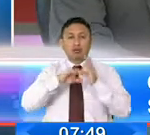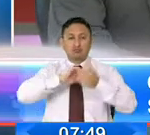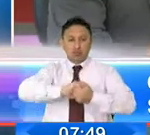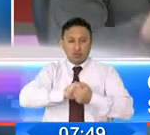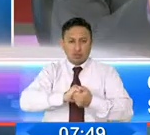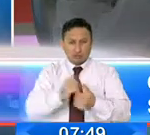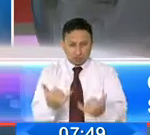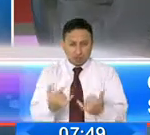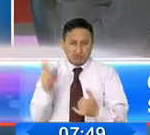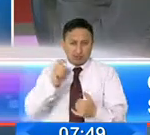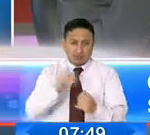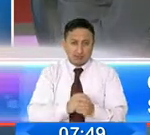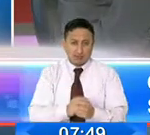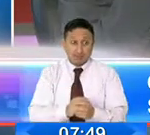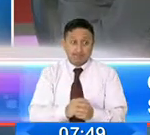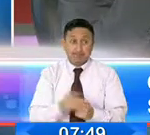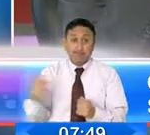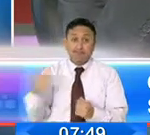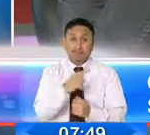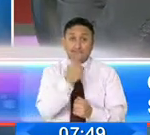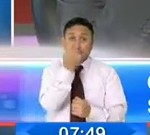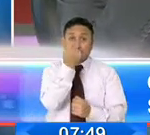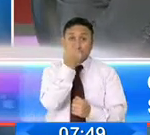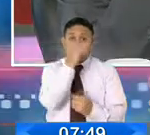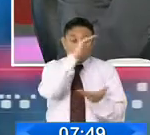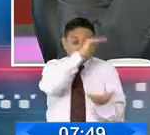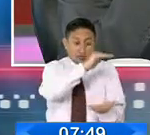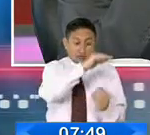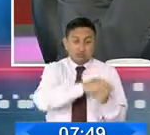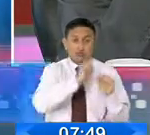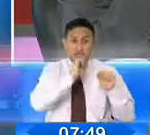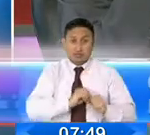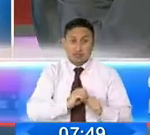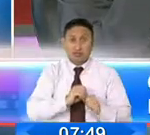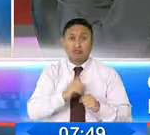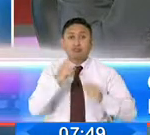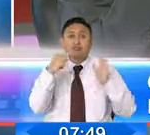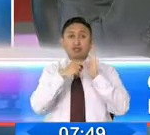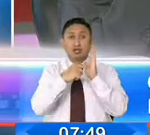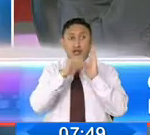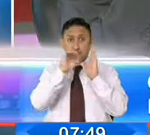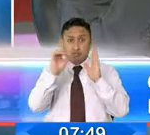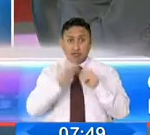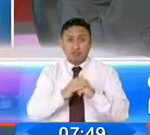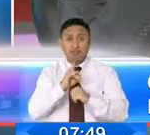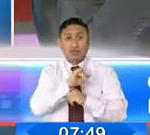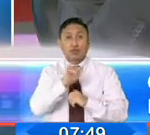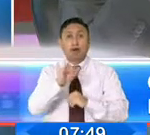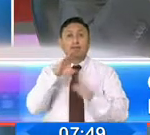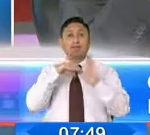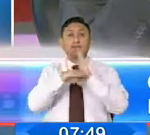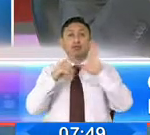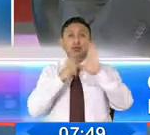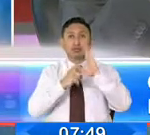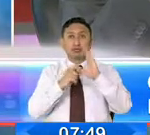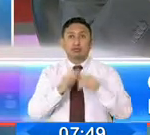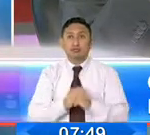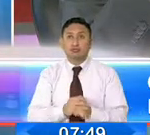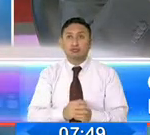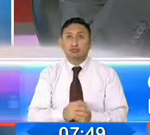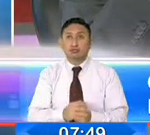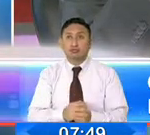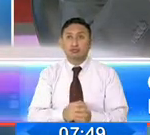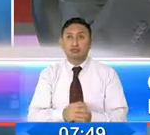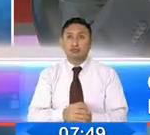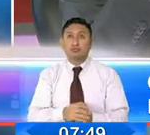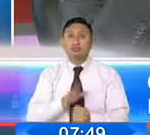y tratar de que esos recursos lleguen a plazos favorables como lo estamos haciendo en Banco del Pacífico. 5% plazos de interés